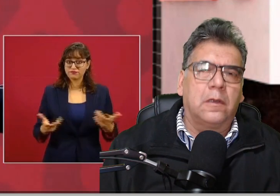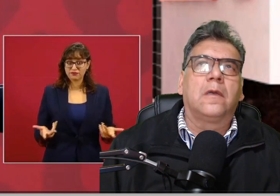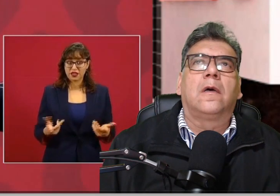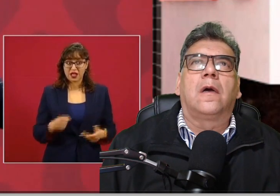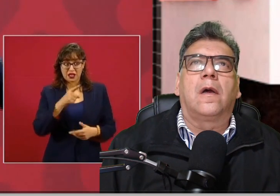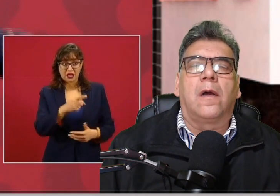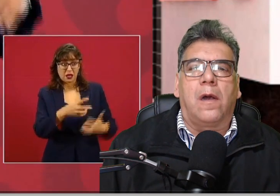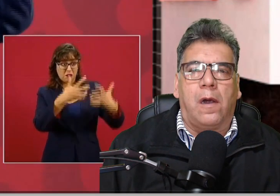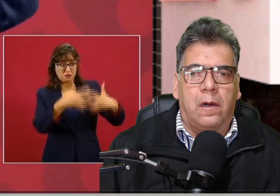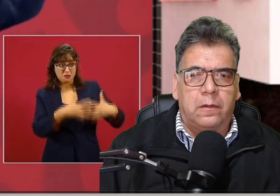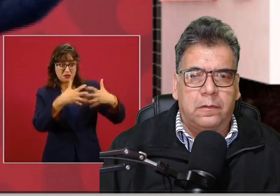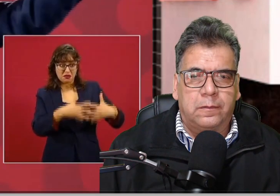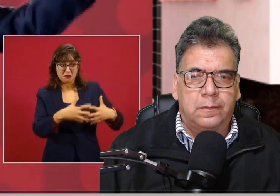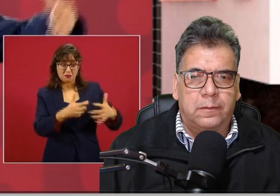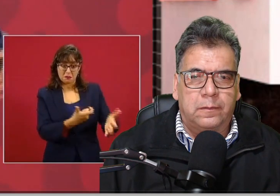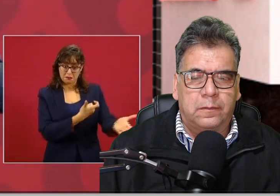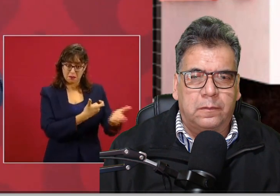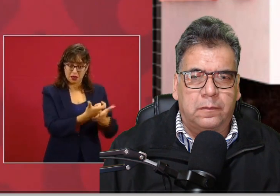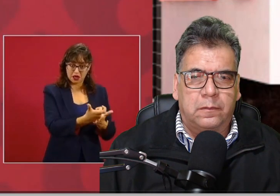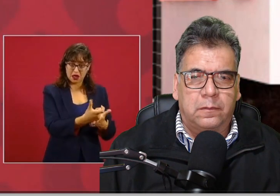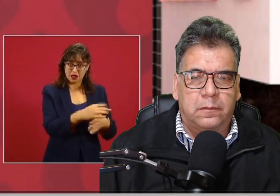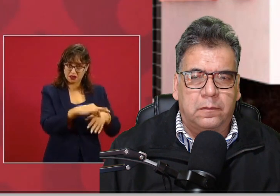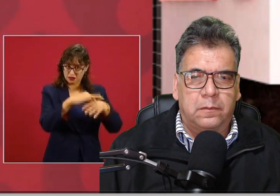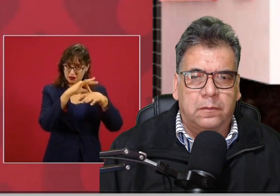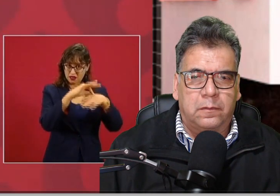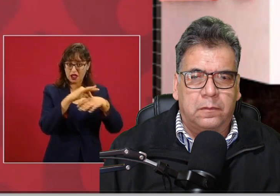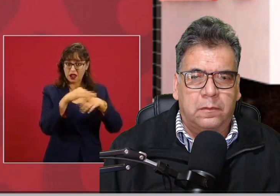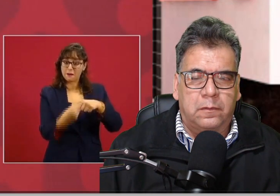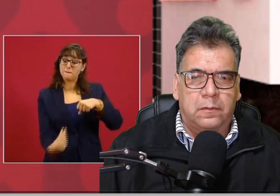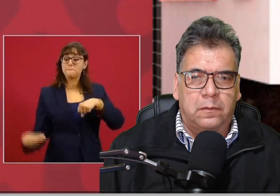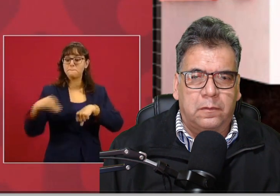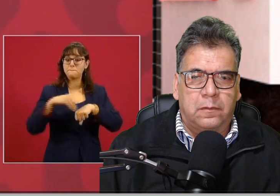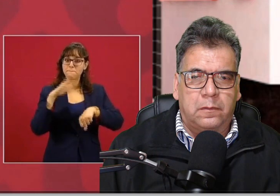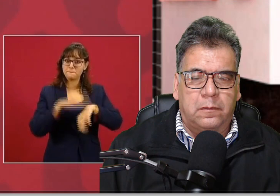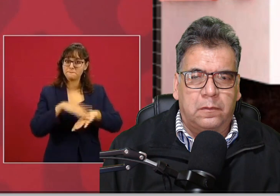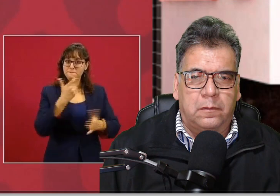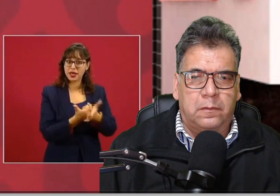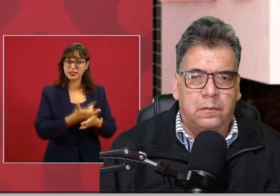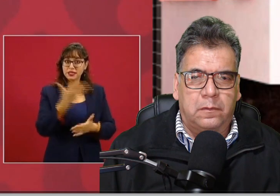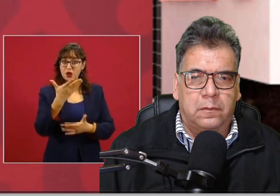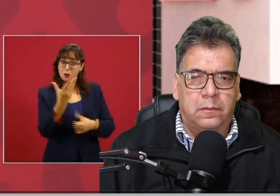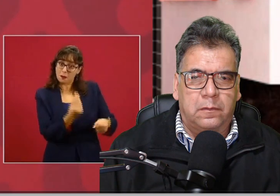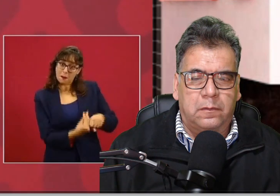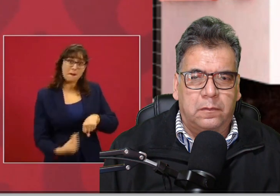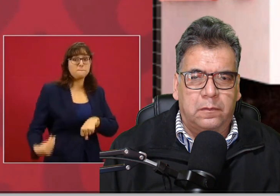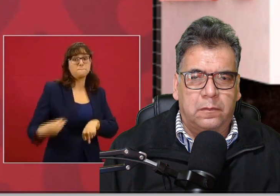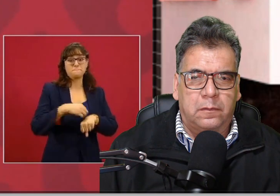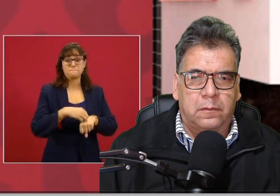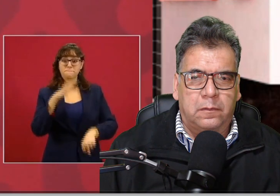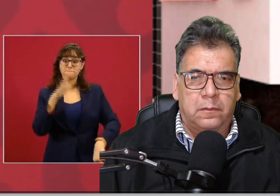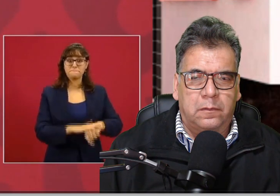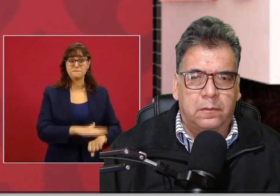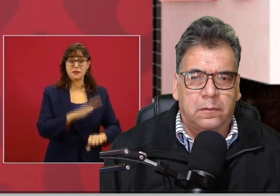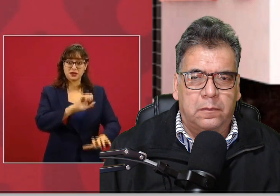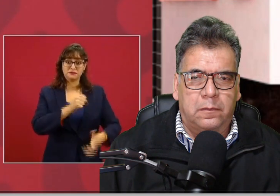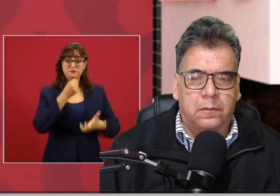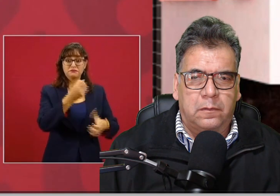Y hacen esta operación, pero no solo compran la planta, que estaba